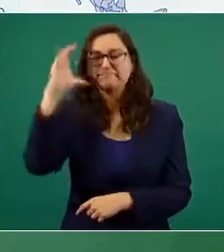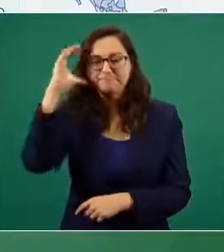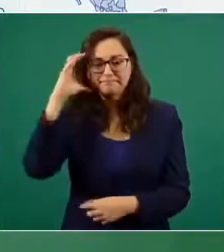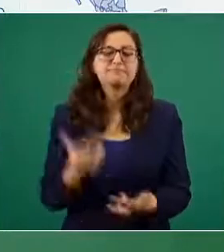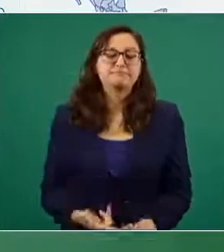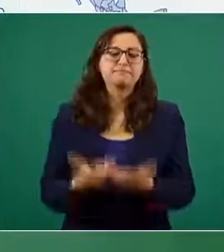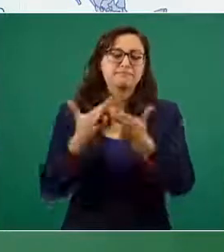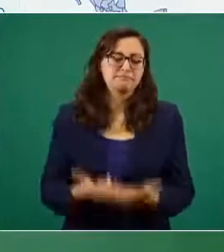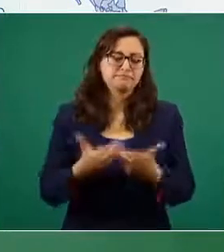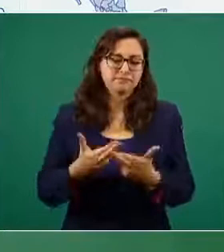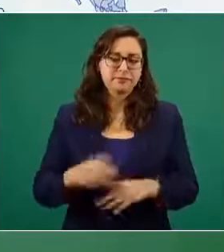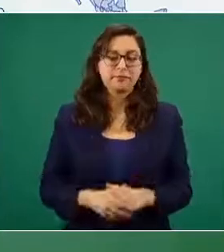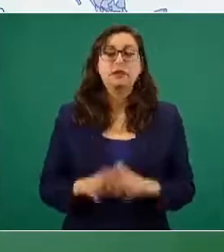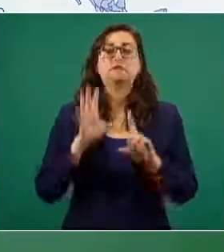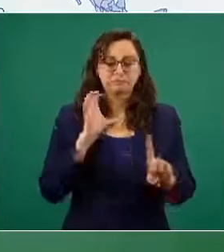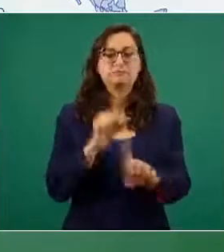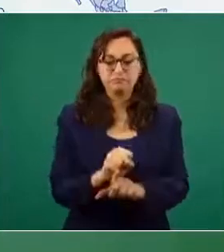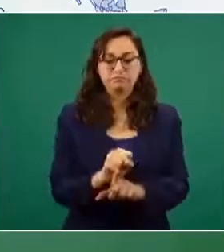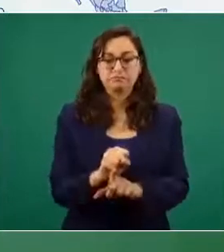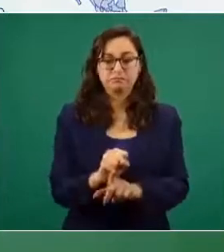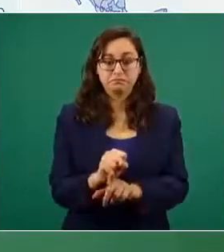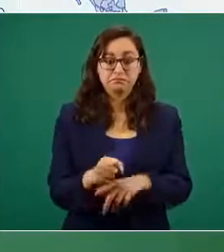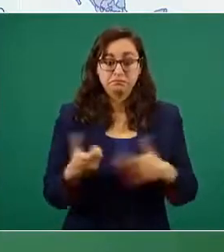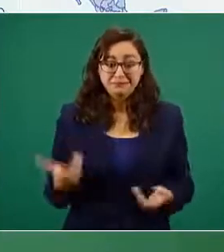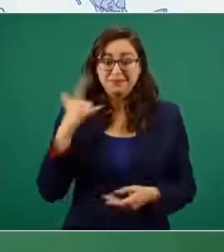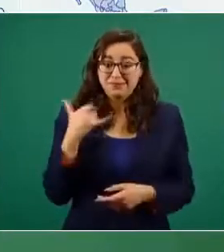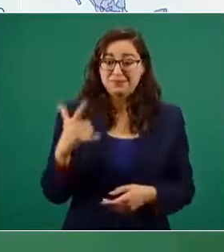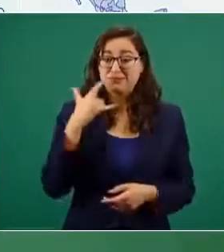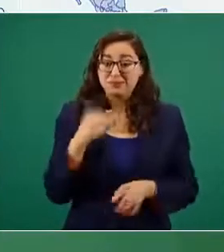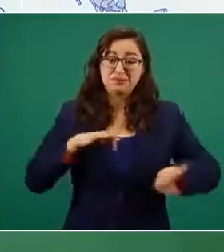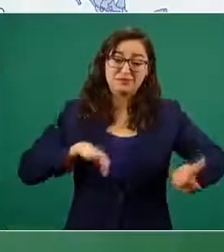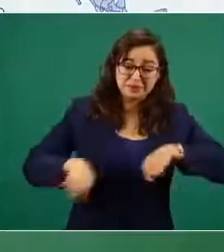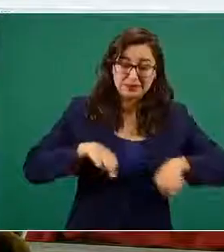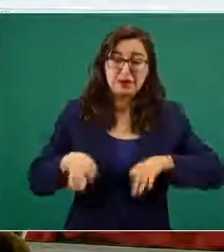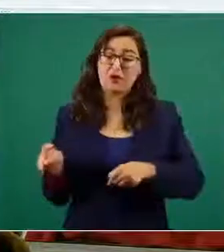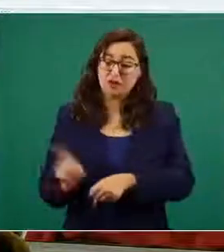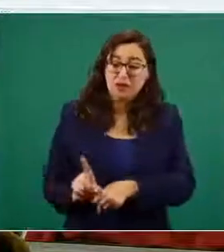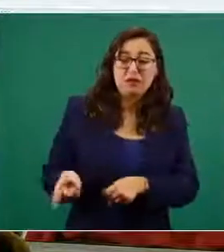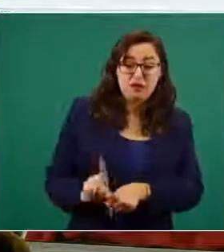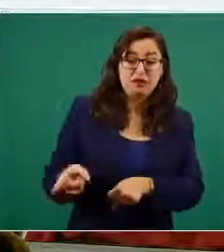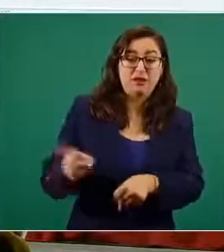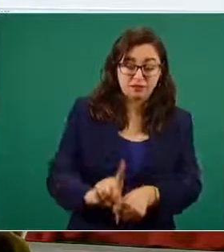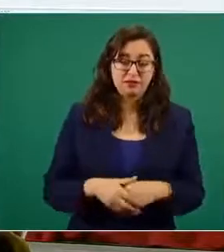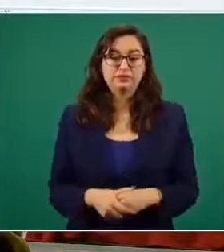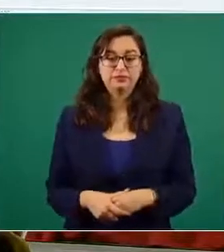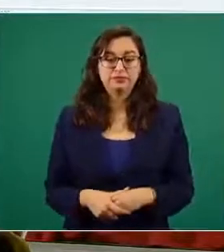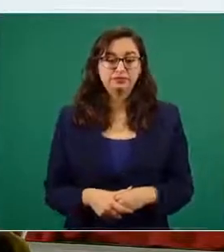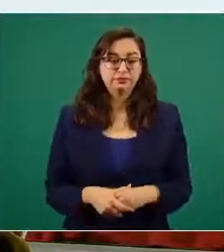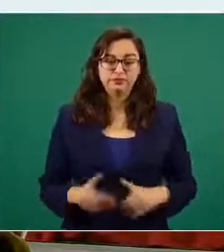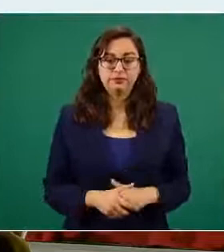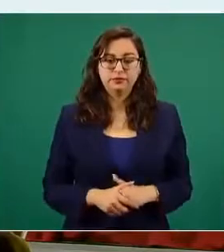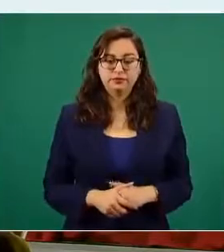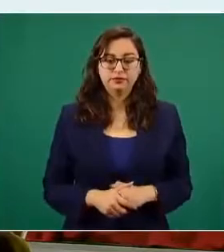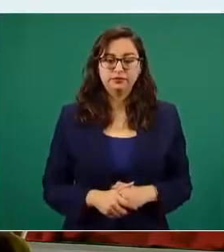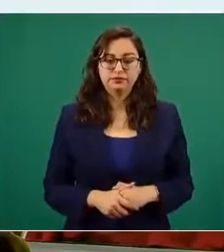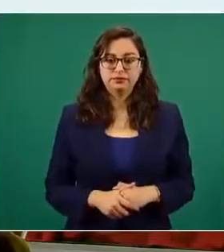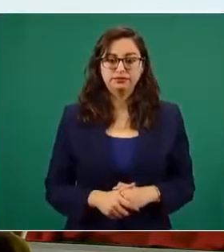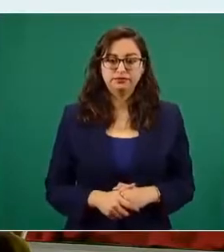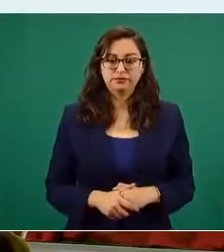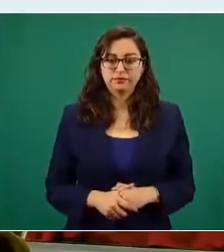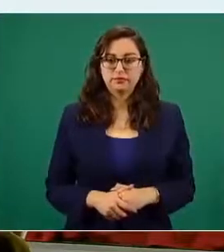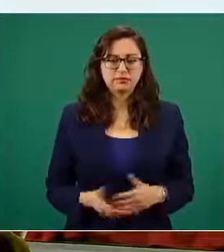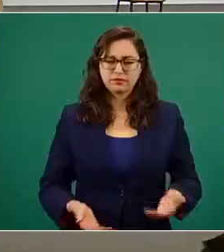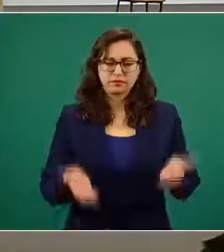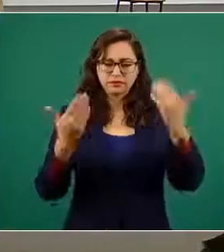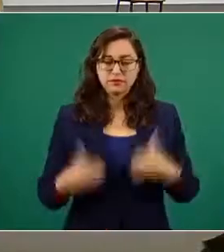personas que necesitaran hospitalización. Lo hemos logrado, y esto requiere un trabajo arduo de todos los días con todas las instituciones del sector salud. La siguiente, por favor. Esto ya